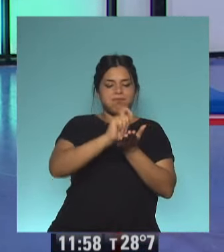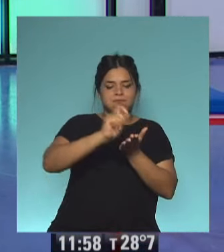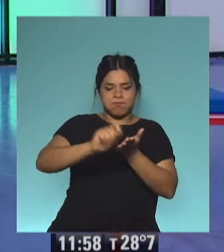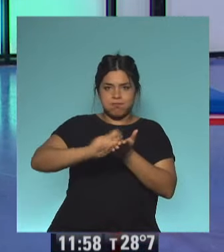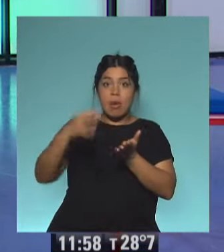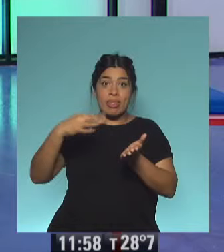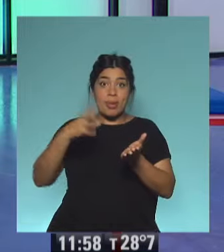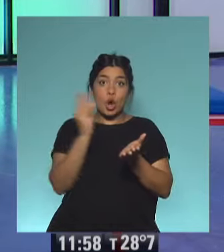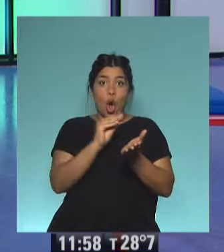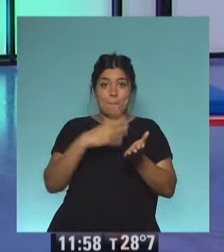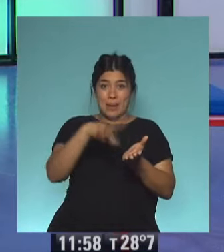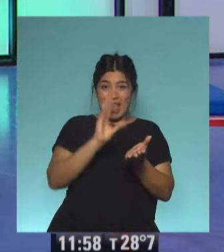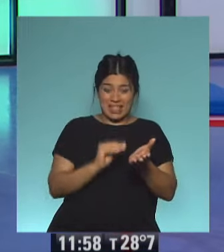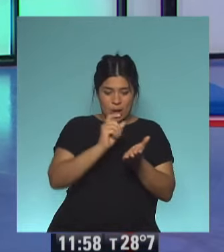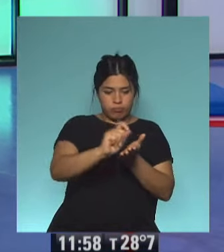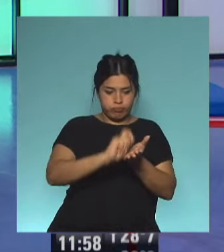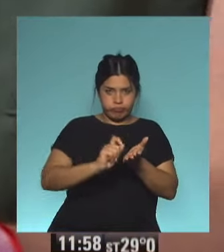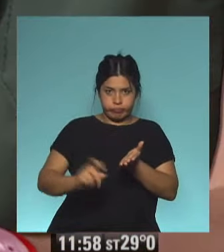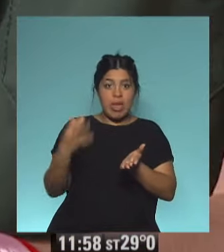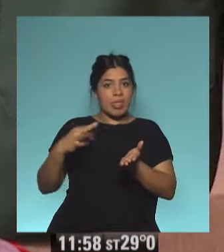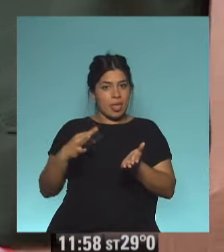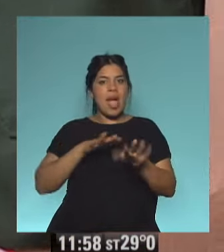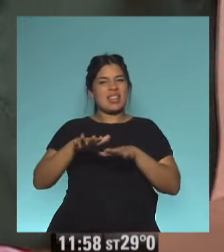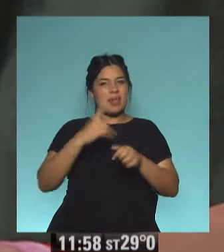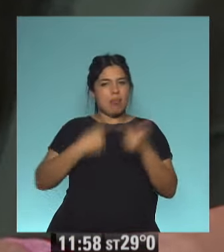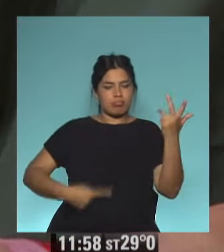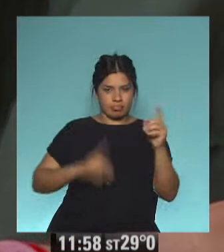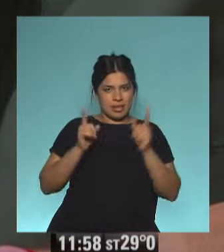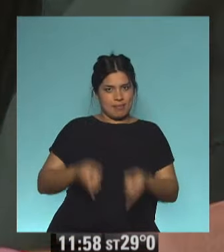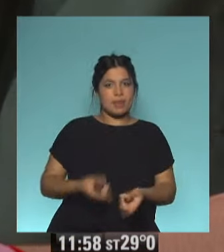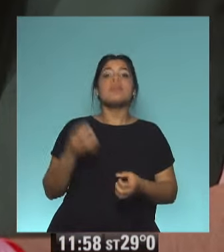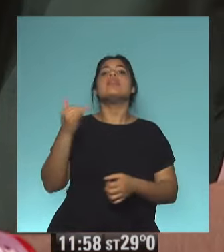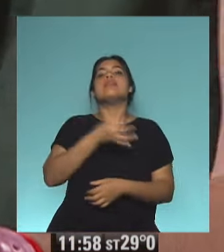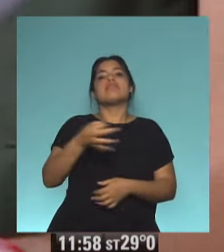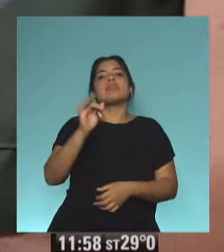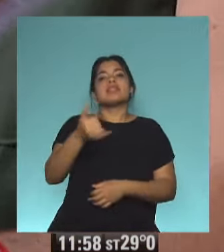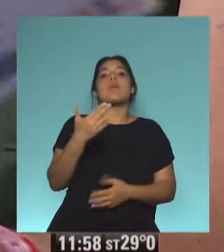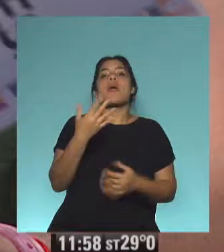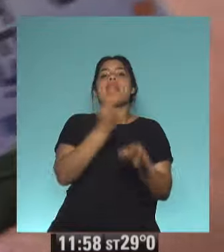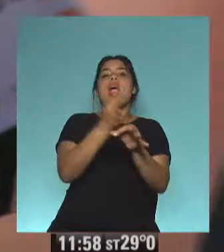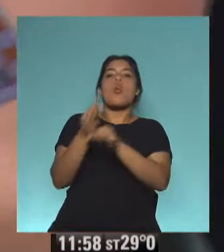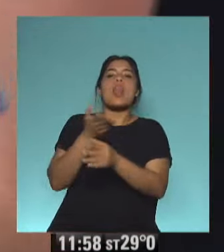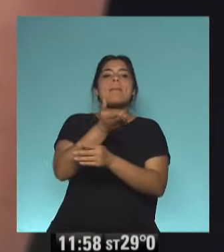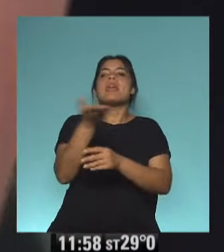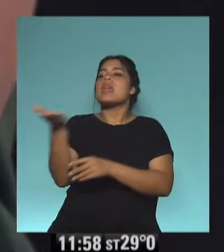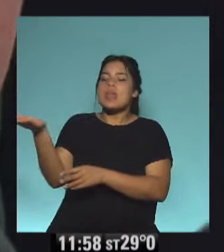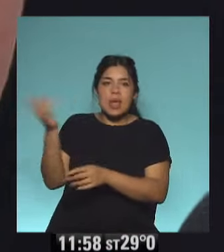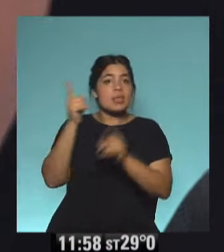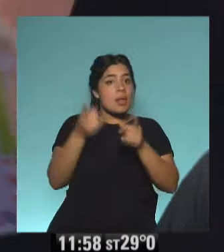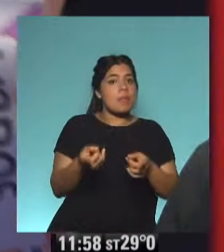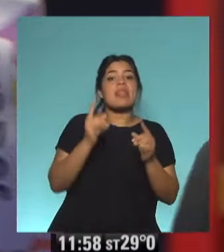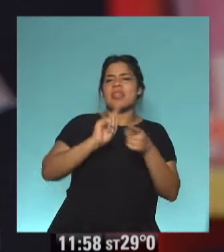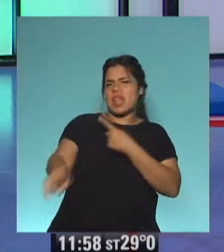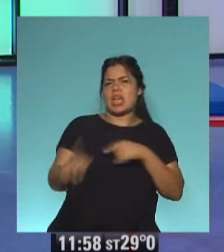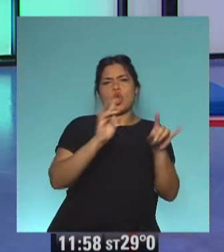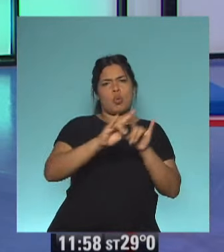leen en forma de dibujos, reflexiones y completando actividades. Exactamente. Pueden pedirlos en las escuelas del país o dirigirse a la página y